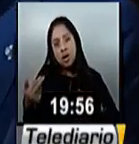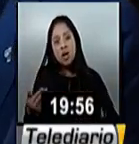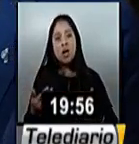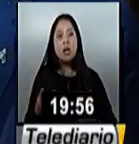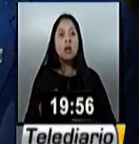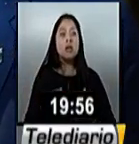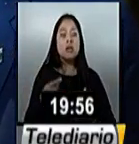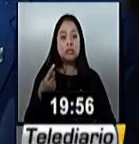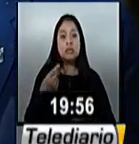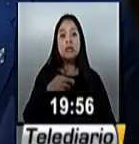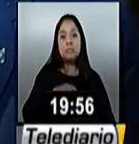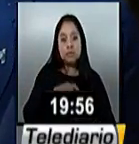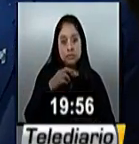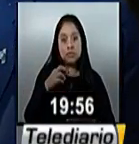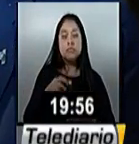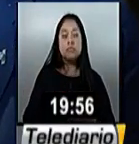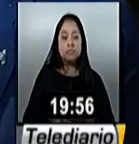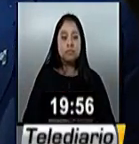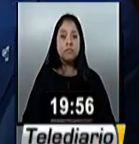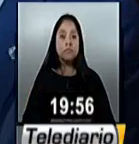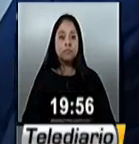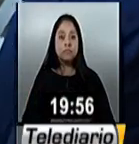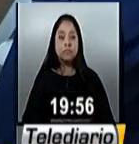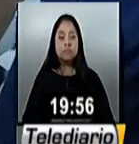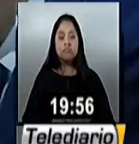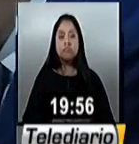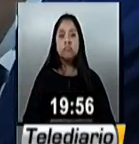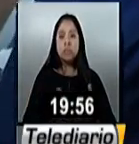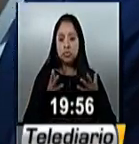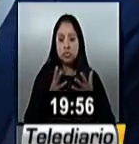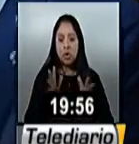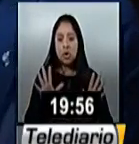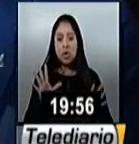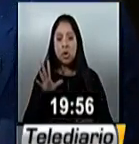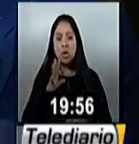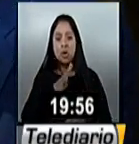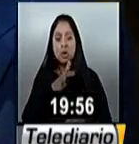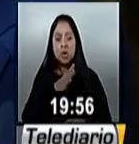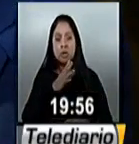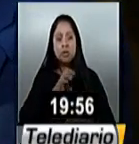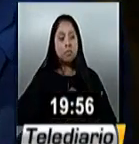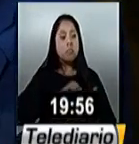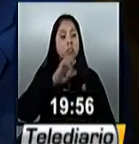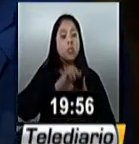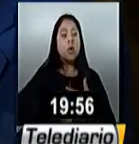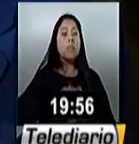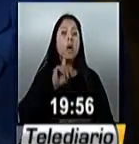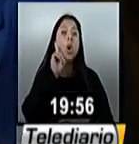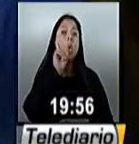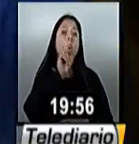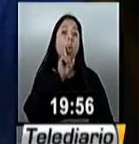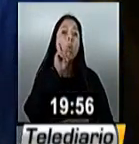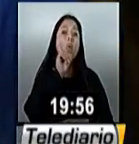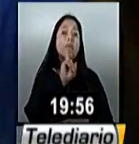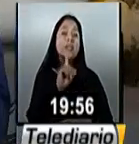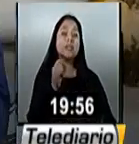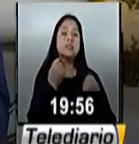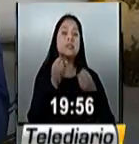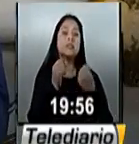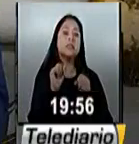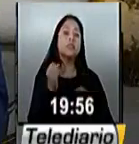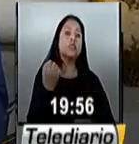del país hemos establecido asimismo el programa 'jóvenes construyendo el futuro